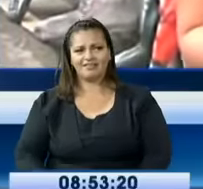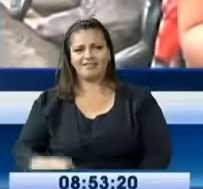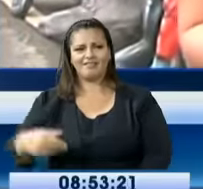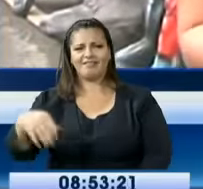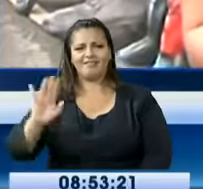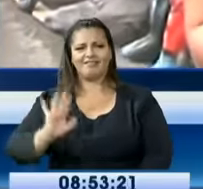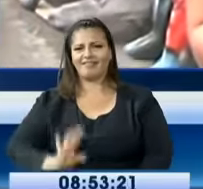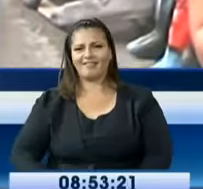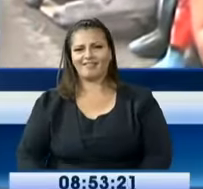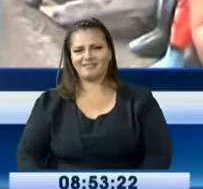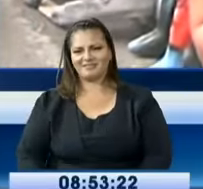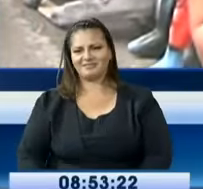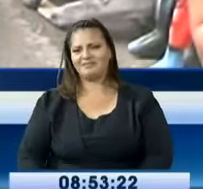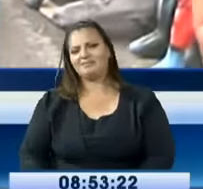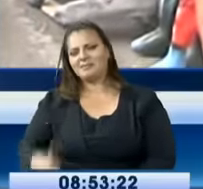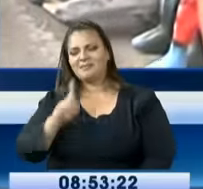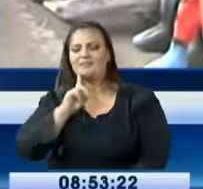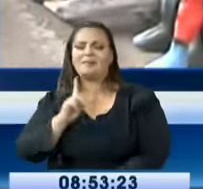dicen